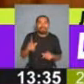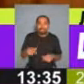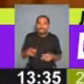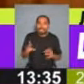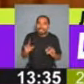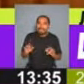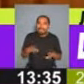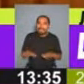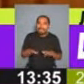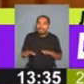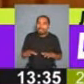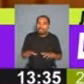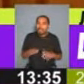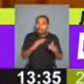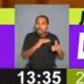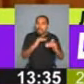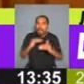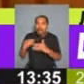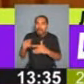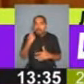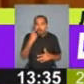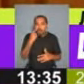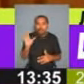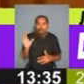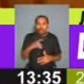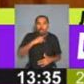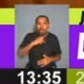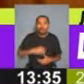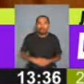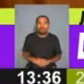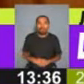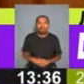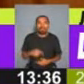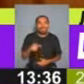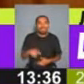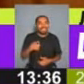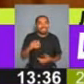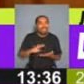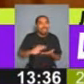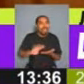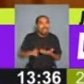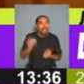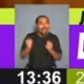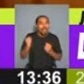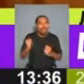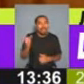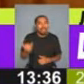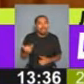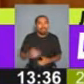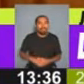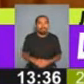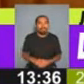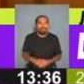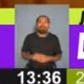costando mucho, digamos, en el caso este por ahí, el déficit que nosotros tenemos y todo eso. Y